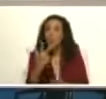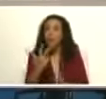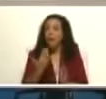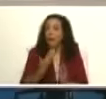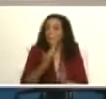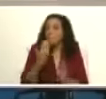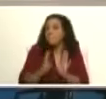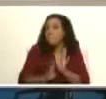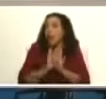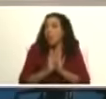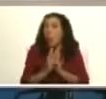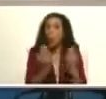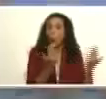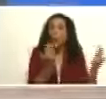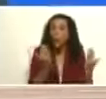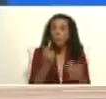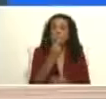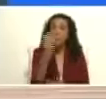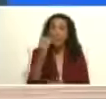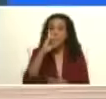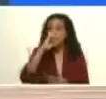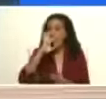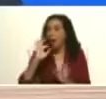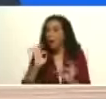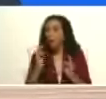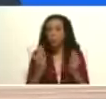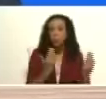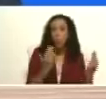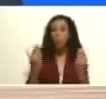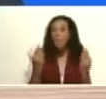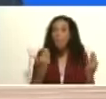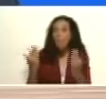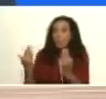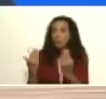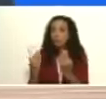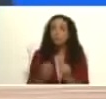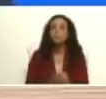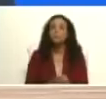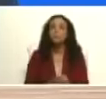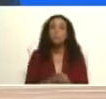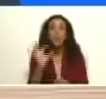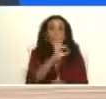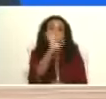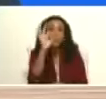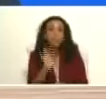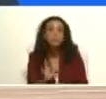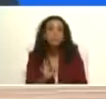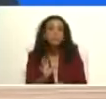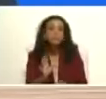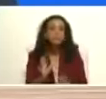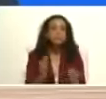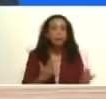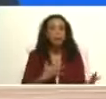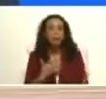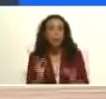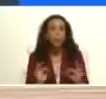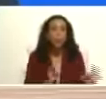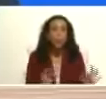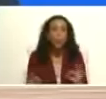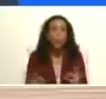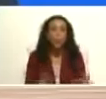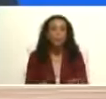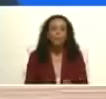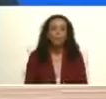pudiéramos decir, de 20 años o más, que es un porcentaje de